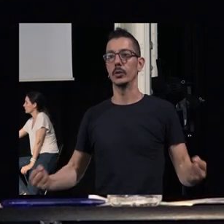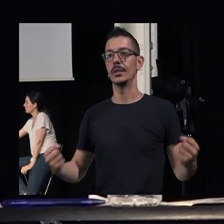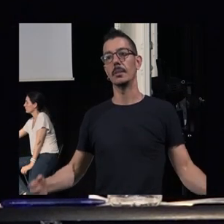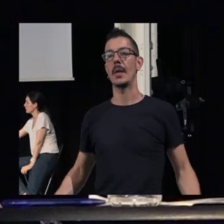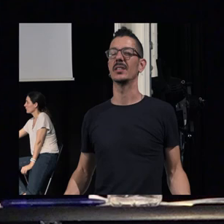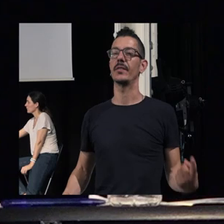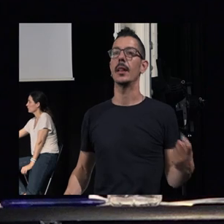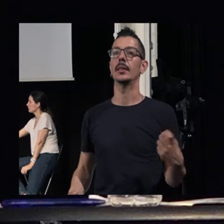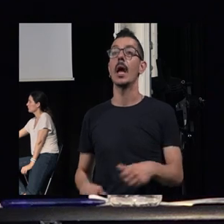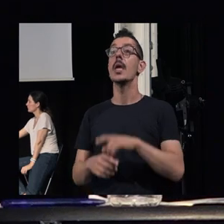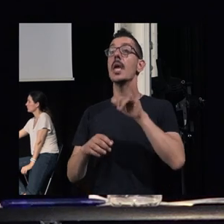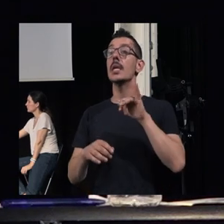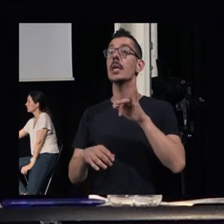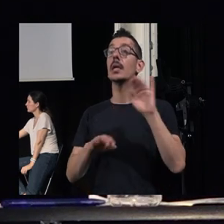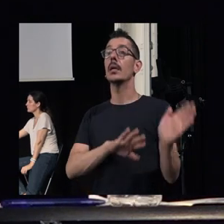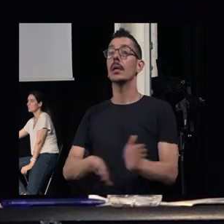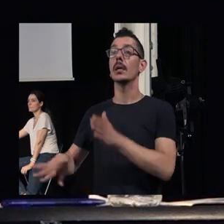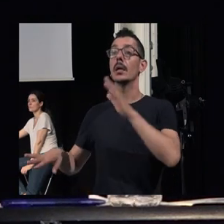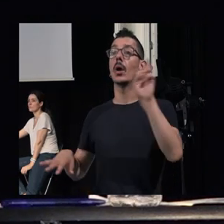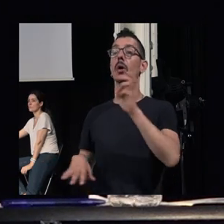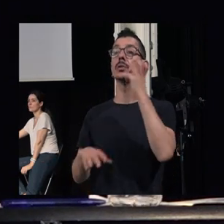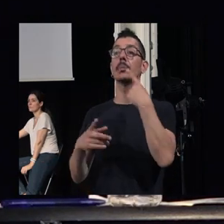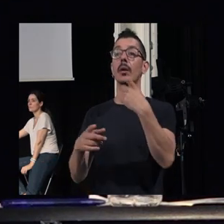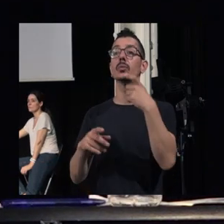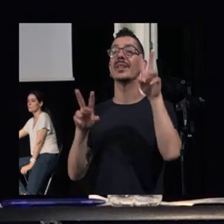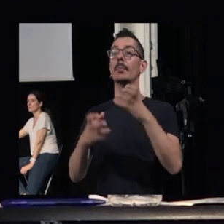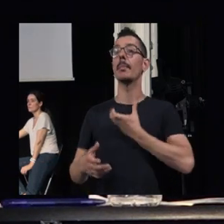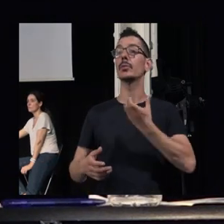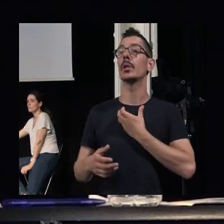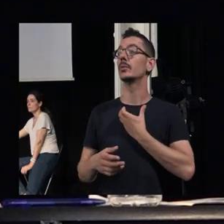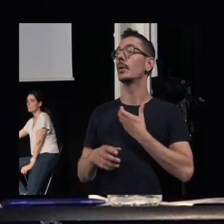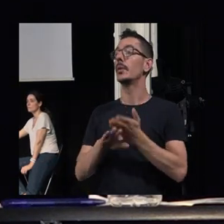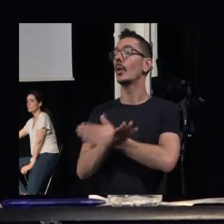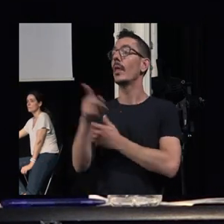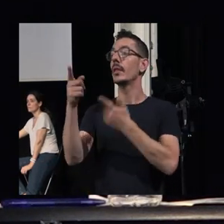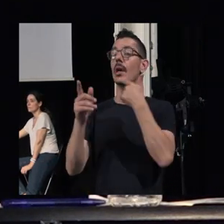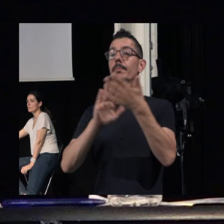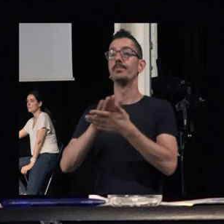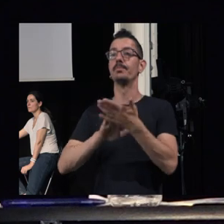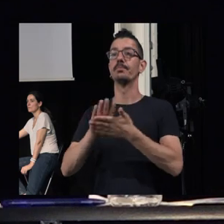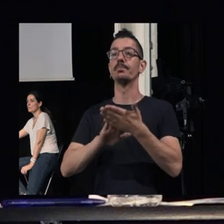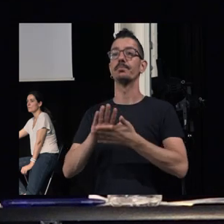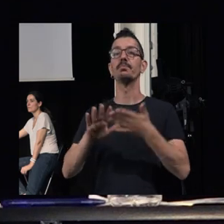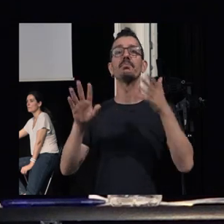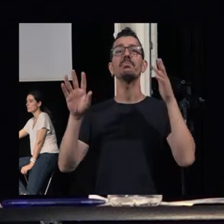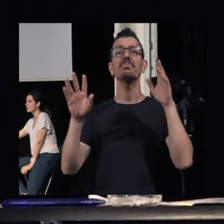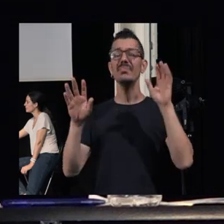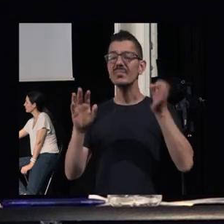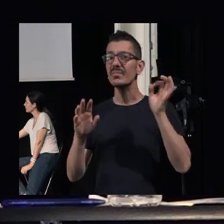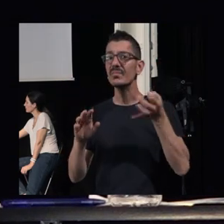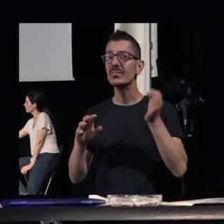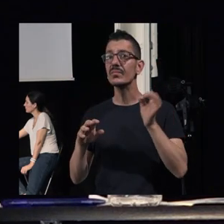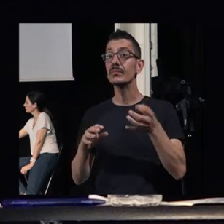potente. Y luego, en relación a la otra pregunta en torno a los ayuntamientos, es verdad que